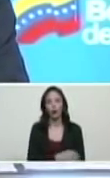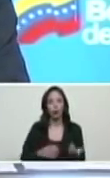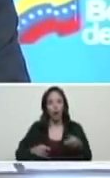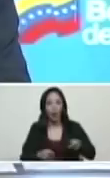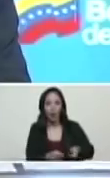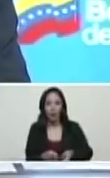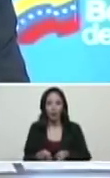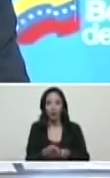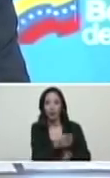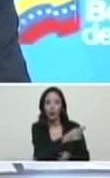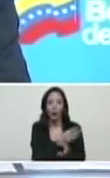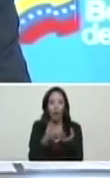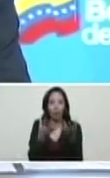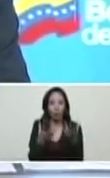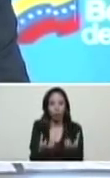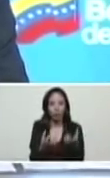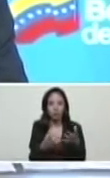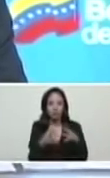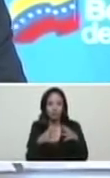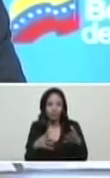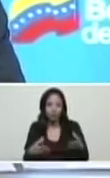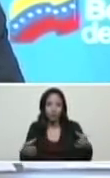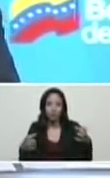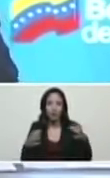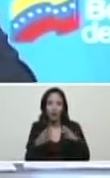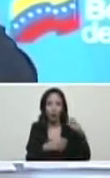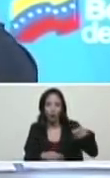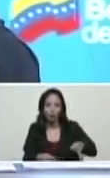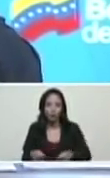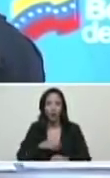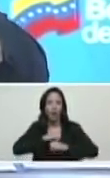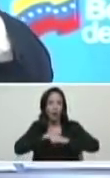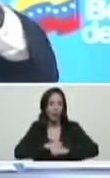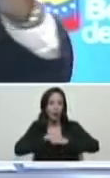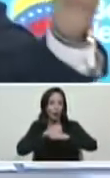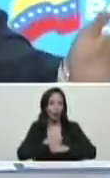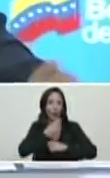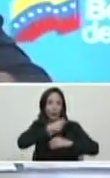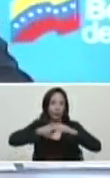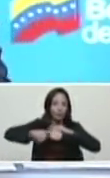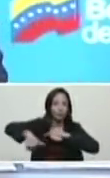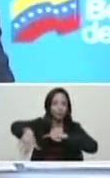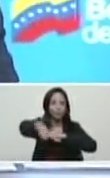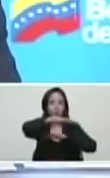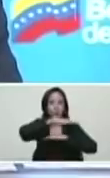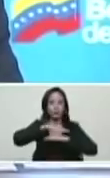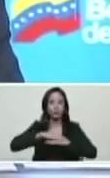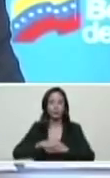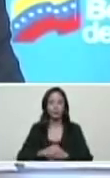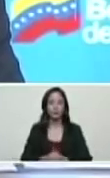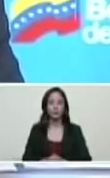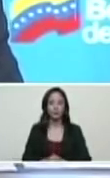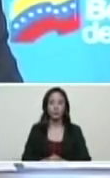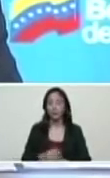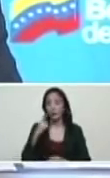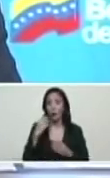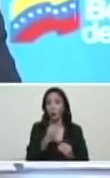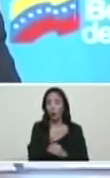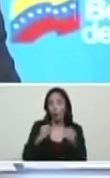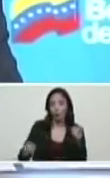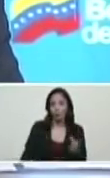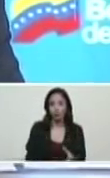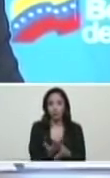los pantanos, para cabalgar a lo largo de ese llano heroico que vio surgir los